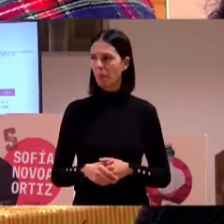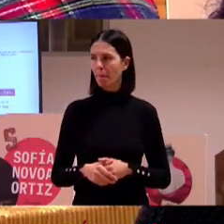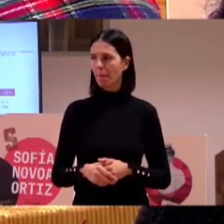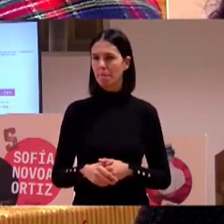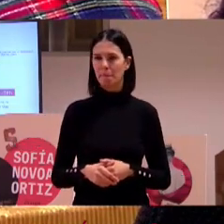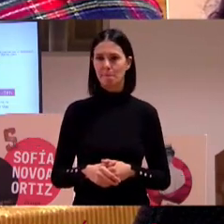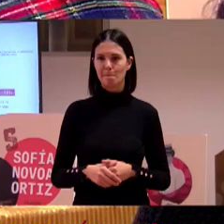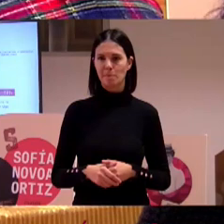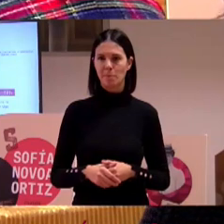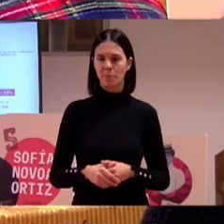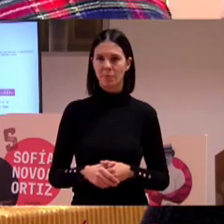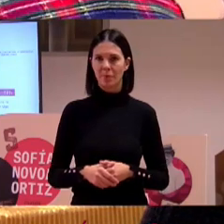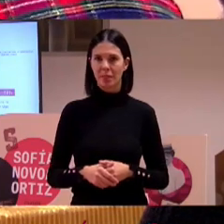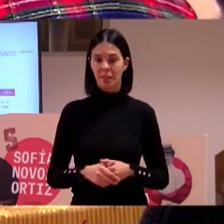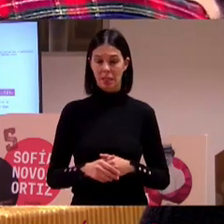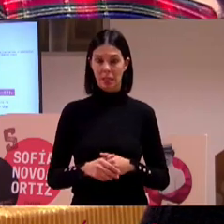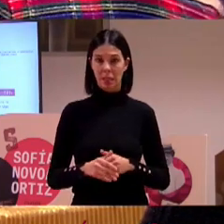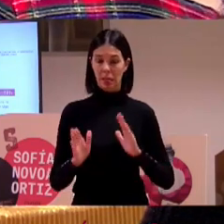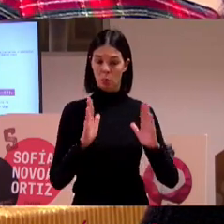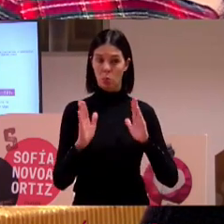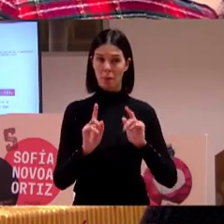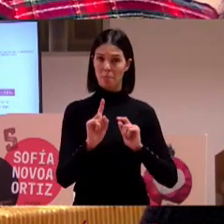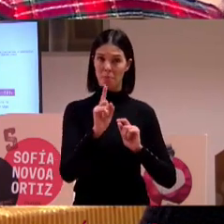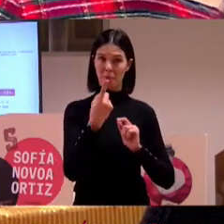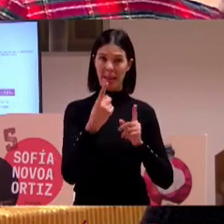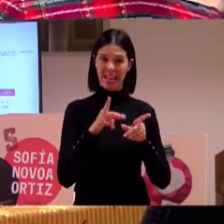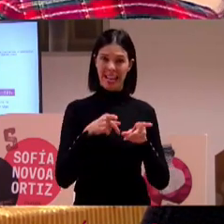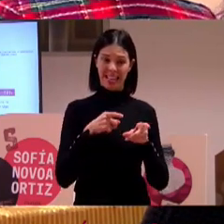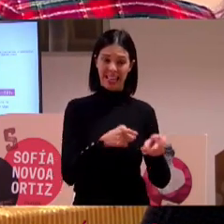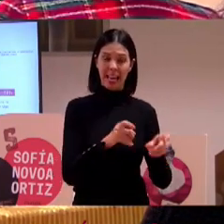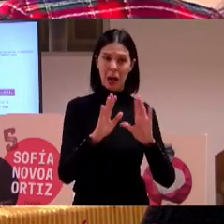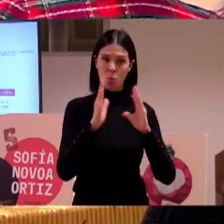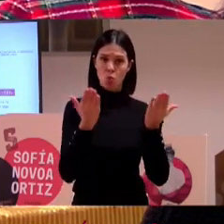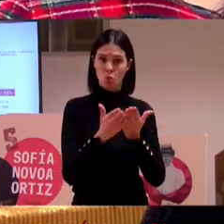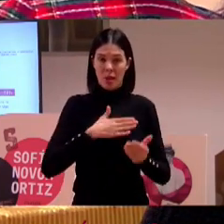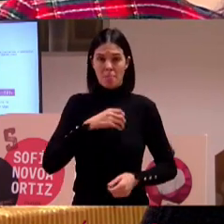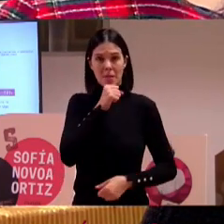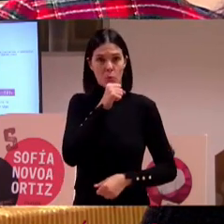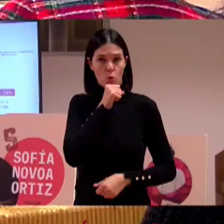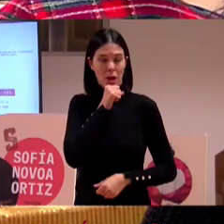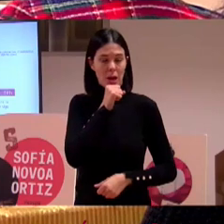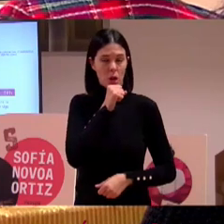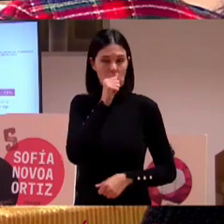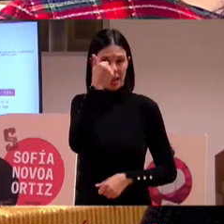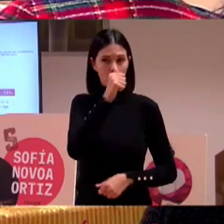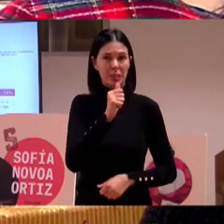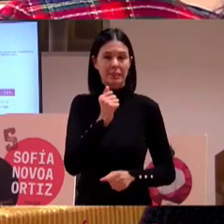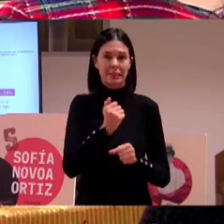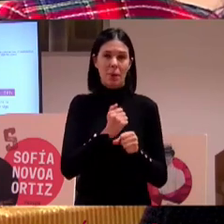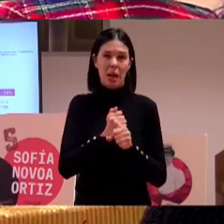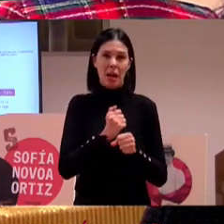Y como durante la Primera Guerra Mundial, mi abuelo, que trabajaba a comisión, ganaba bastante